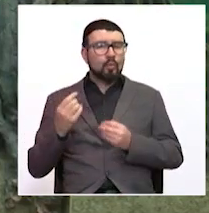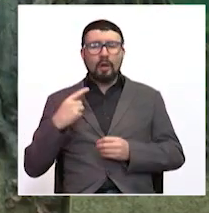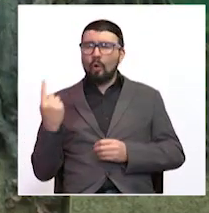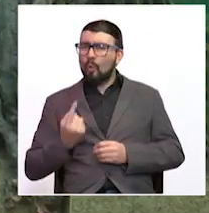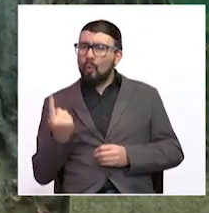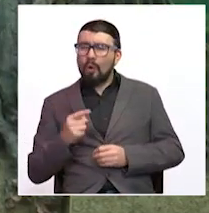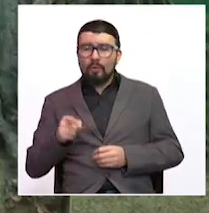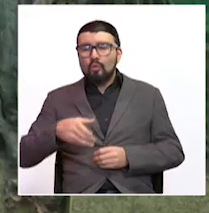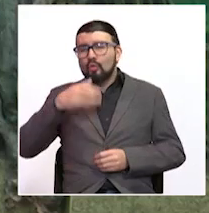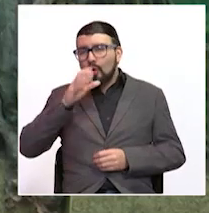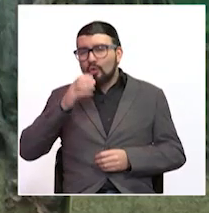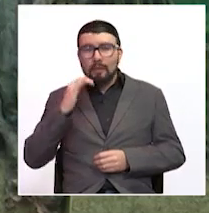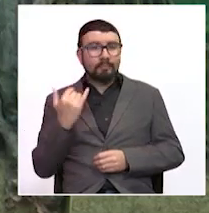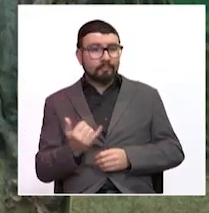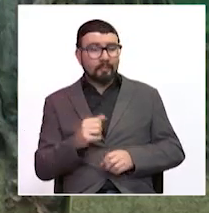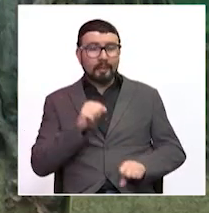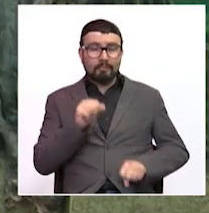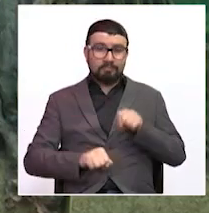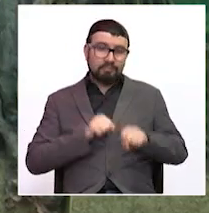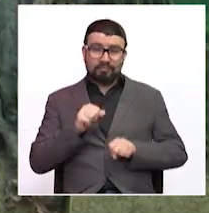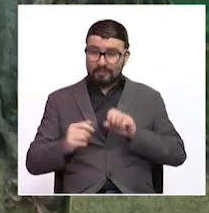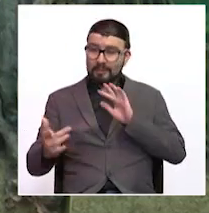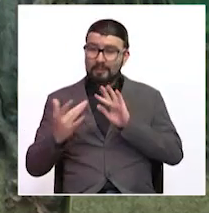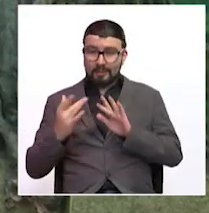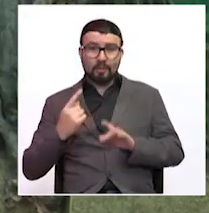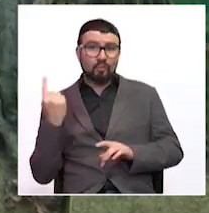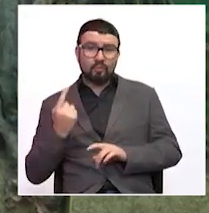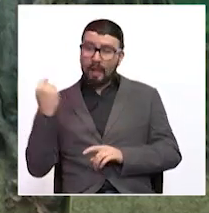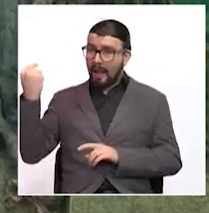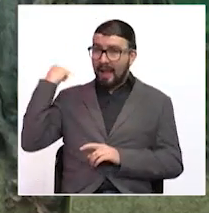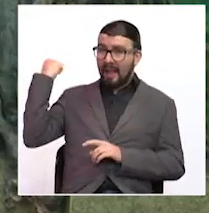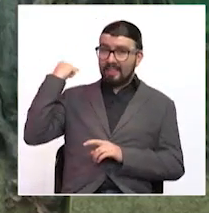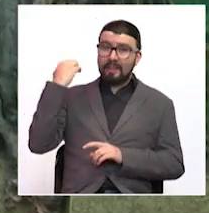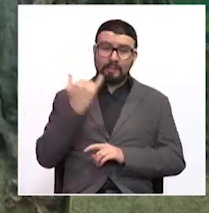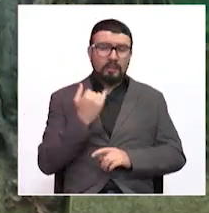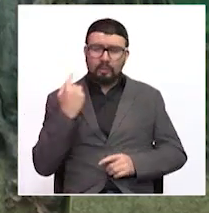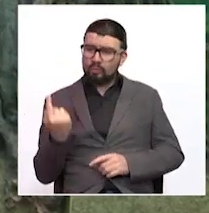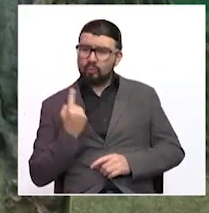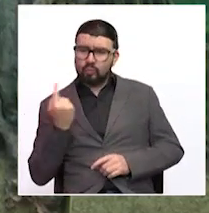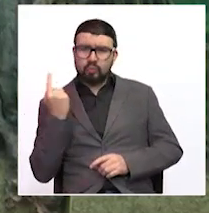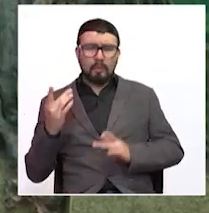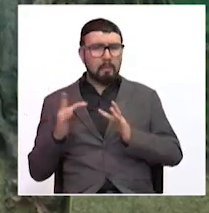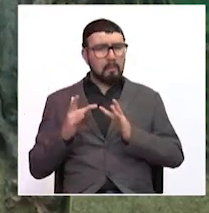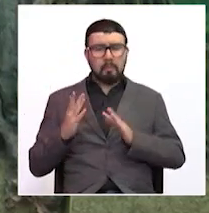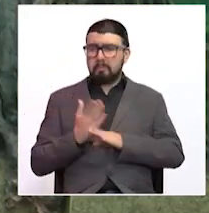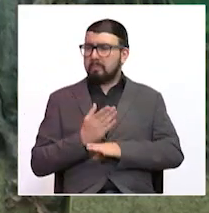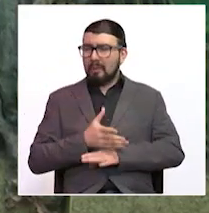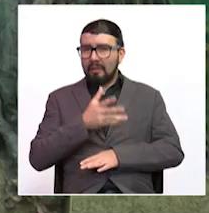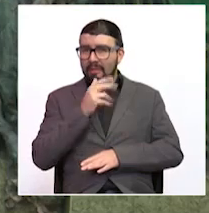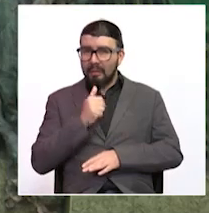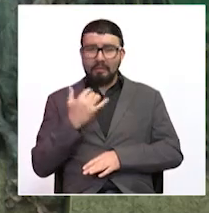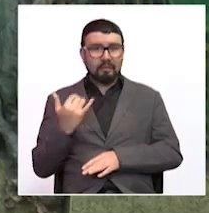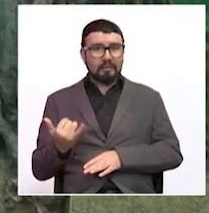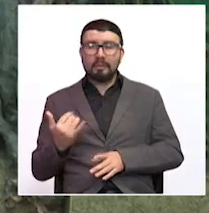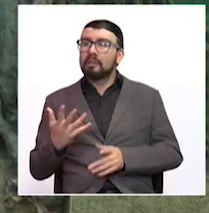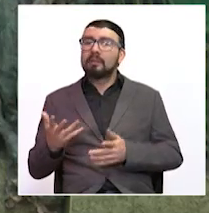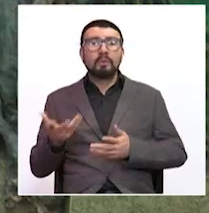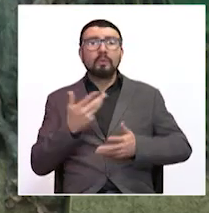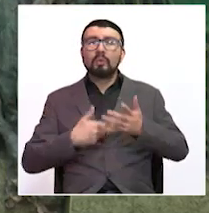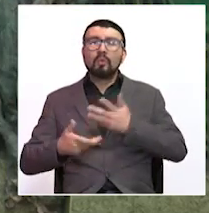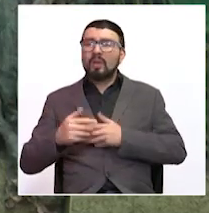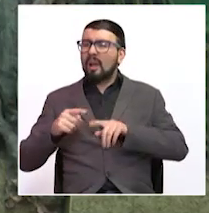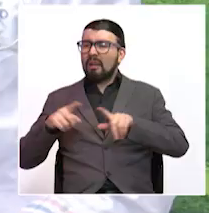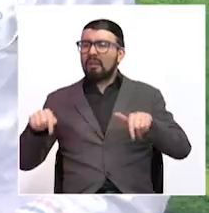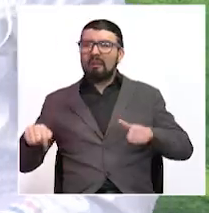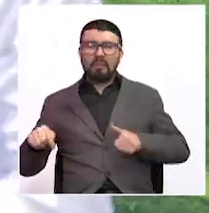la visita ecuador con la licuadora atrás y entonces no tiene problema con un espacio público bueno en fin